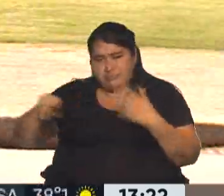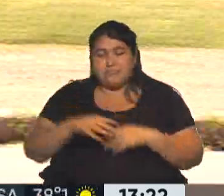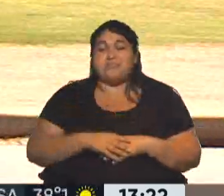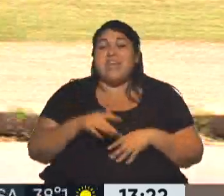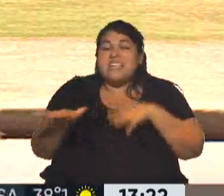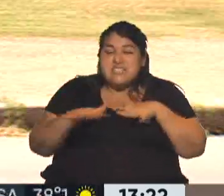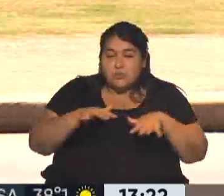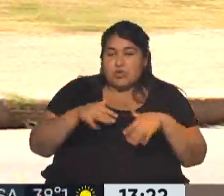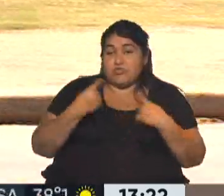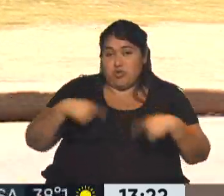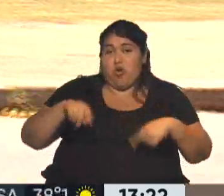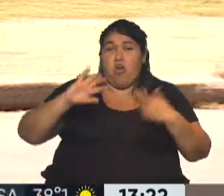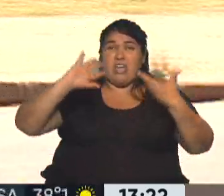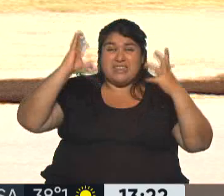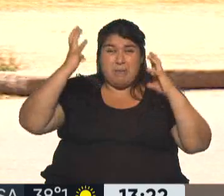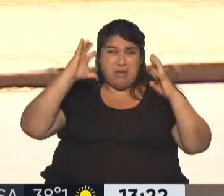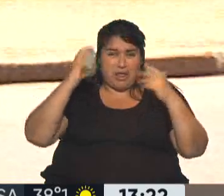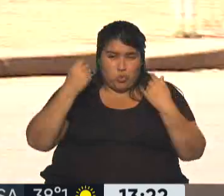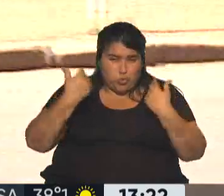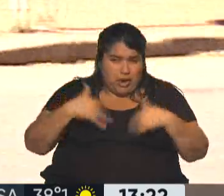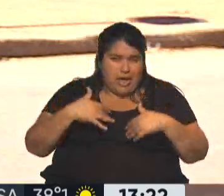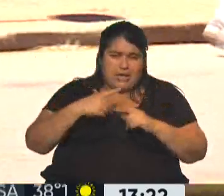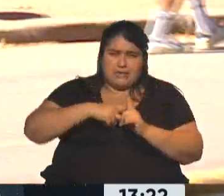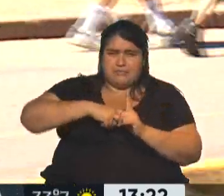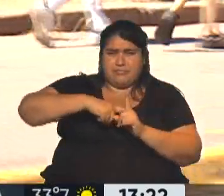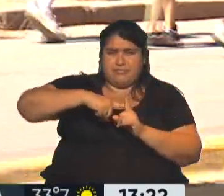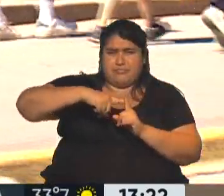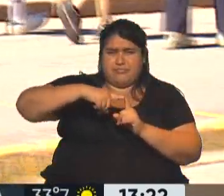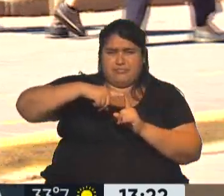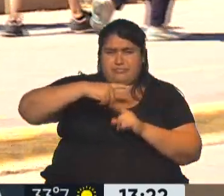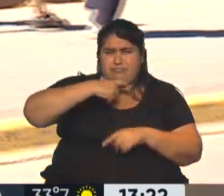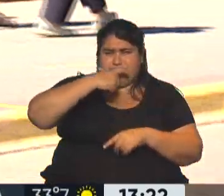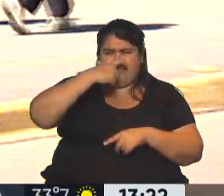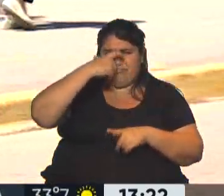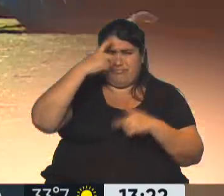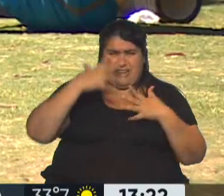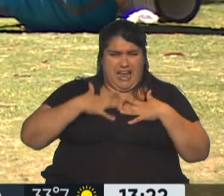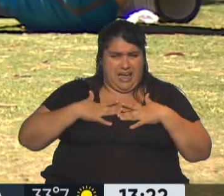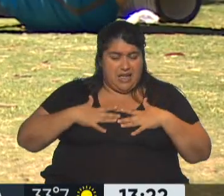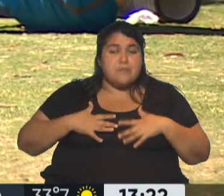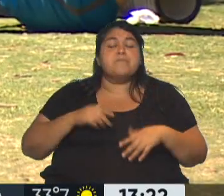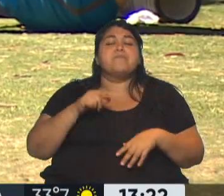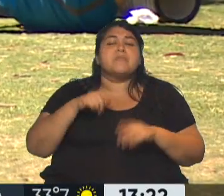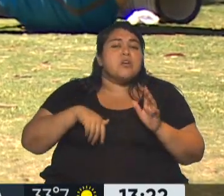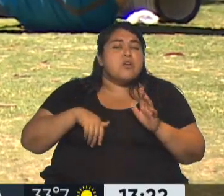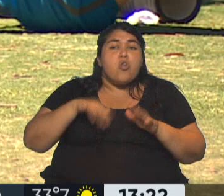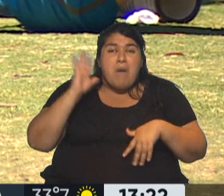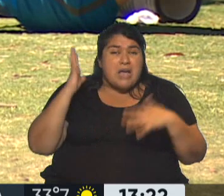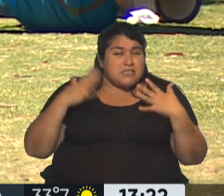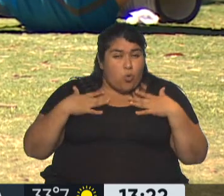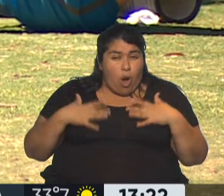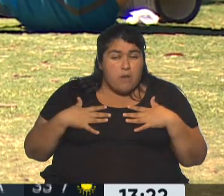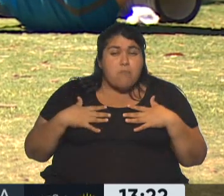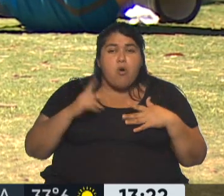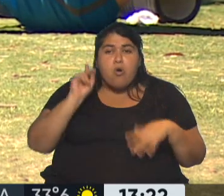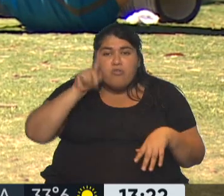en que la temperatura ambiental sobrepasa la temperatura de nuestra piel durante varios días, el principal mecanismo que tiene el cuerpo de eliminar ese calor